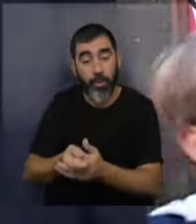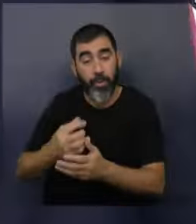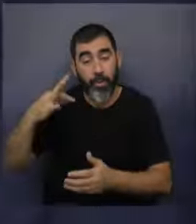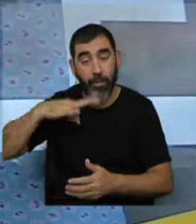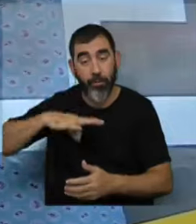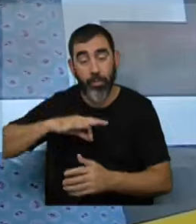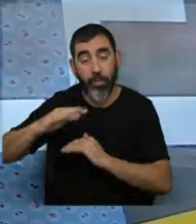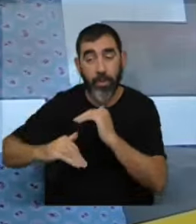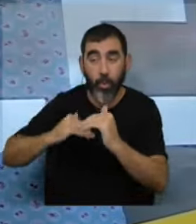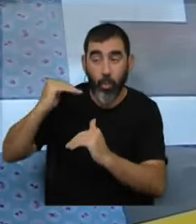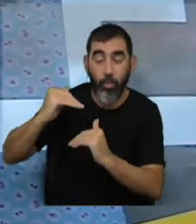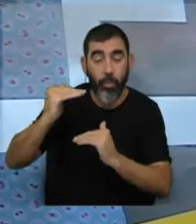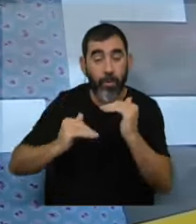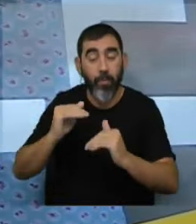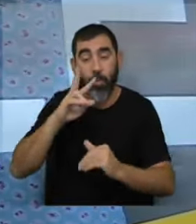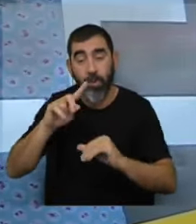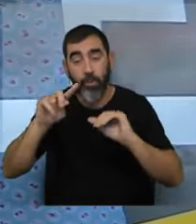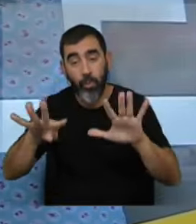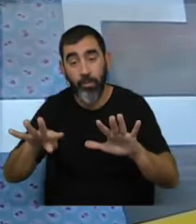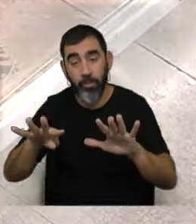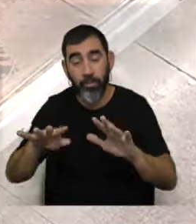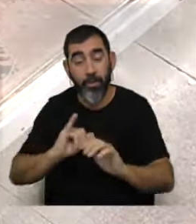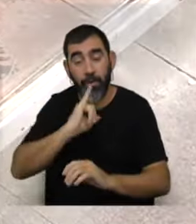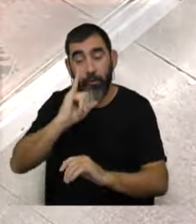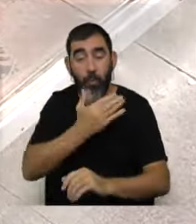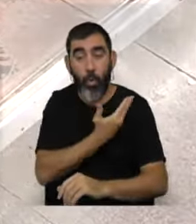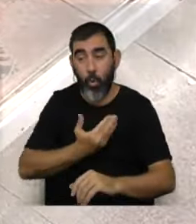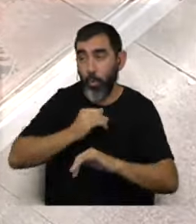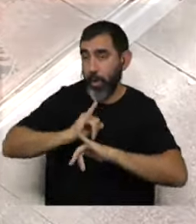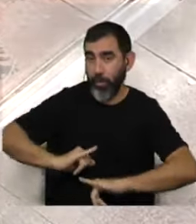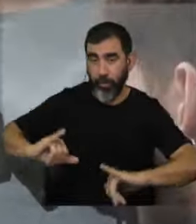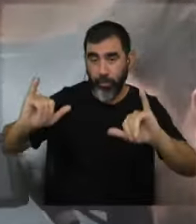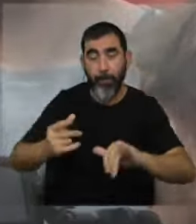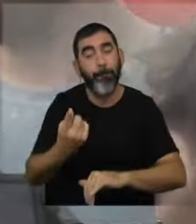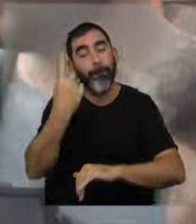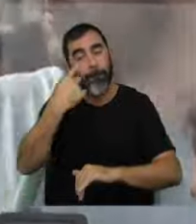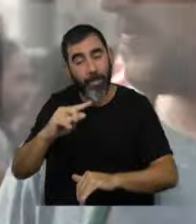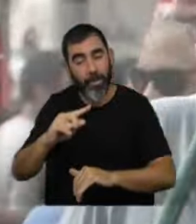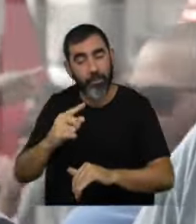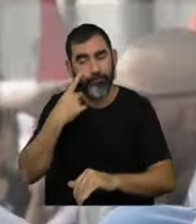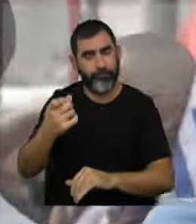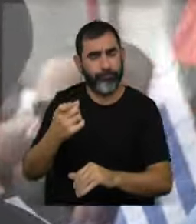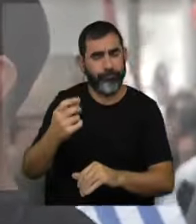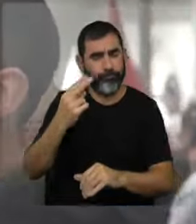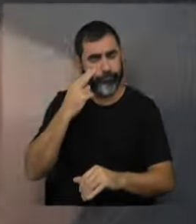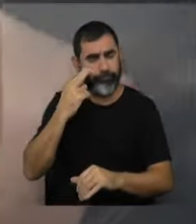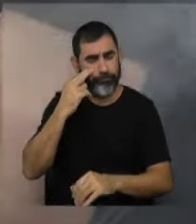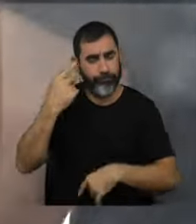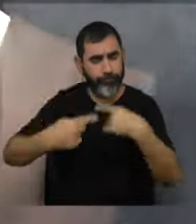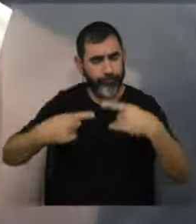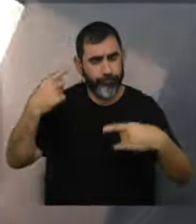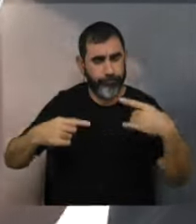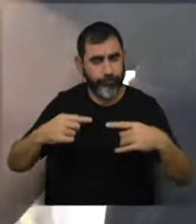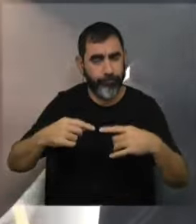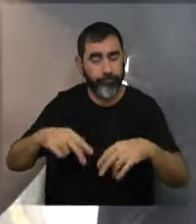hogares recuperó los niveles de 2019 Tal como había informado el gobierno días atrás sin embargo advierte en consonancia con análisis del